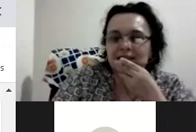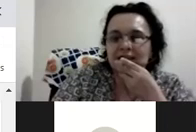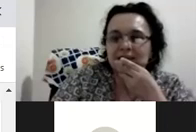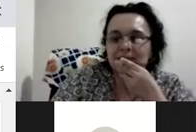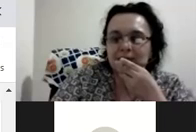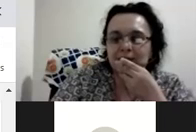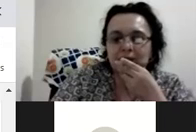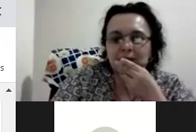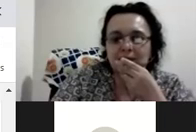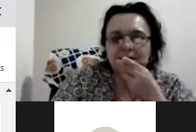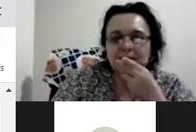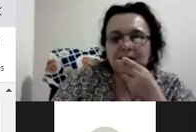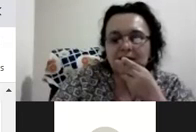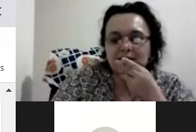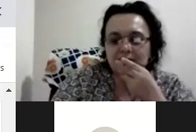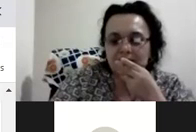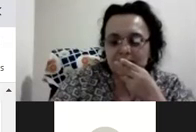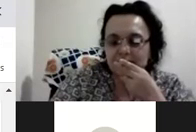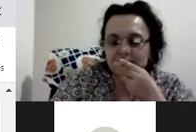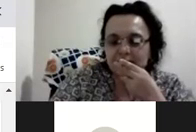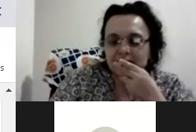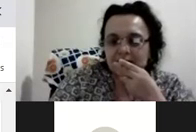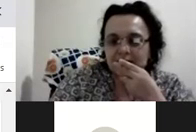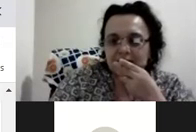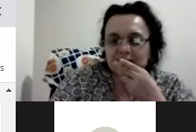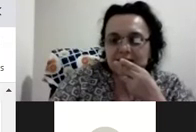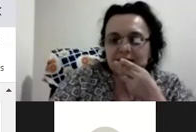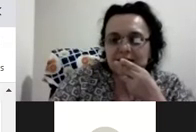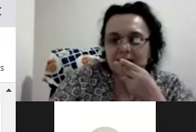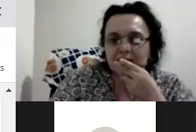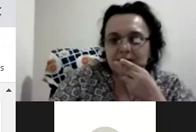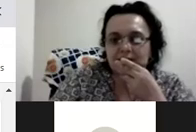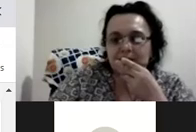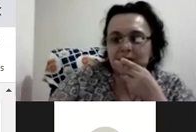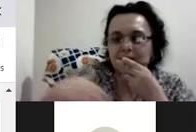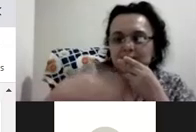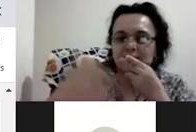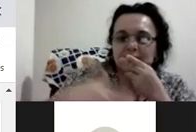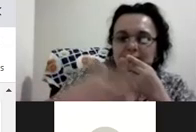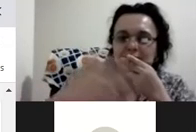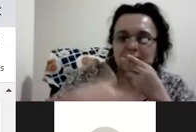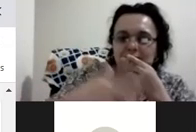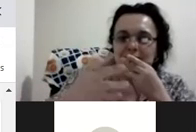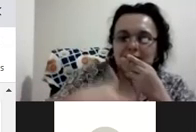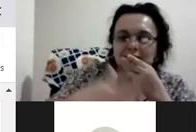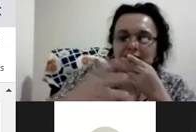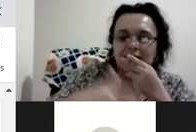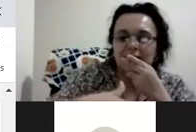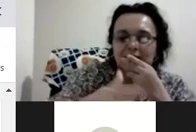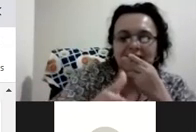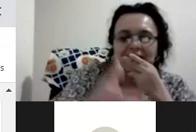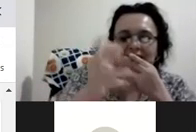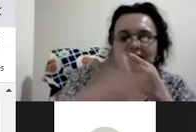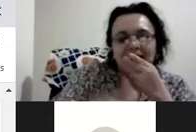clases, porque nos dan una semana de vacaciones, ¿no? Entonces esa semana uh-huh. usted se pone con su